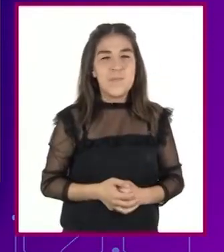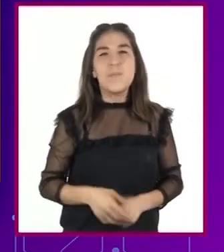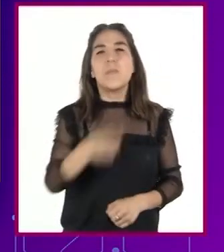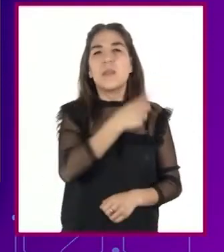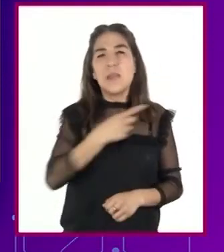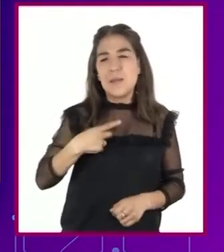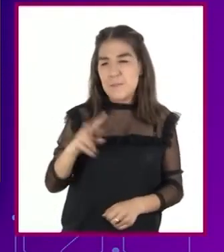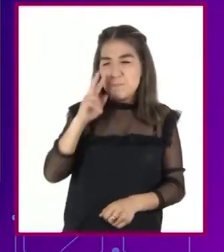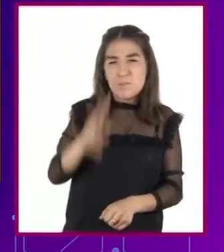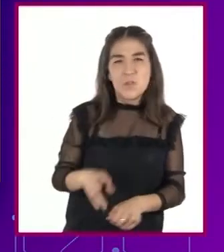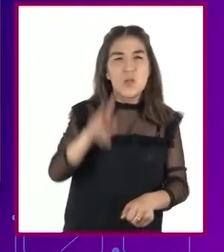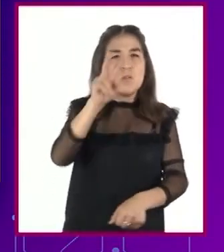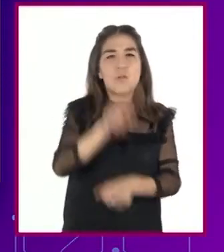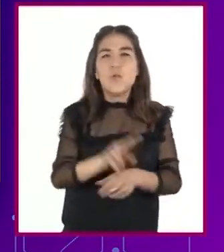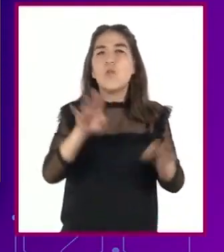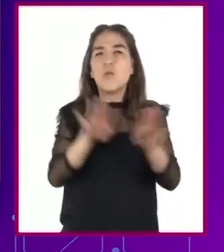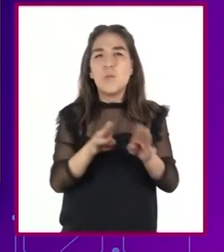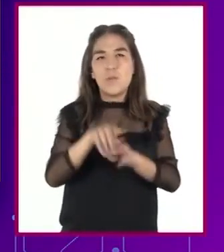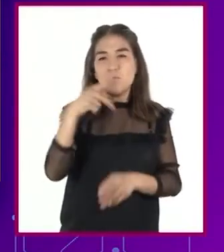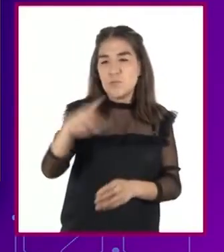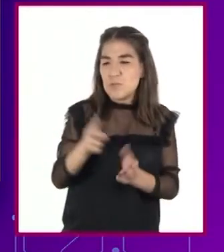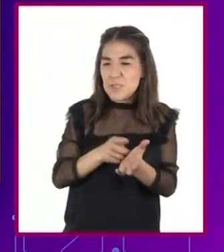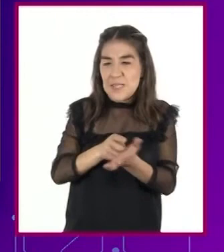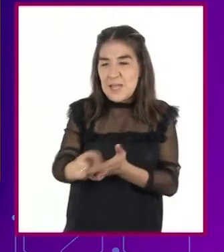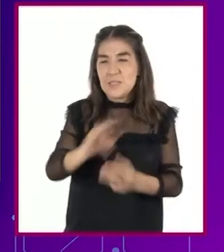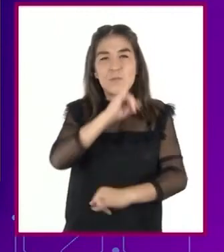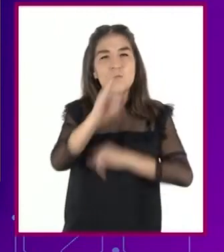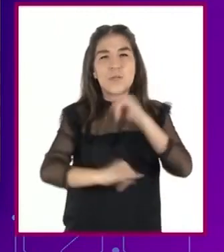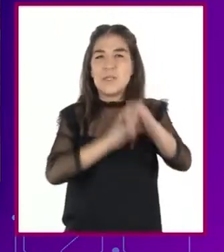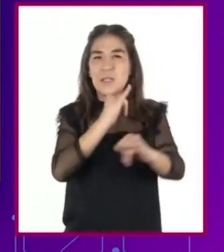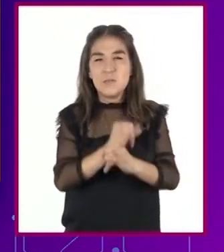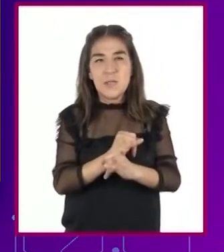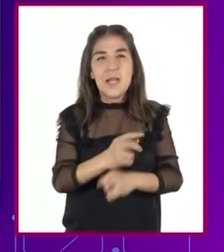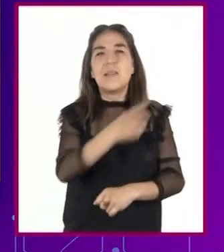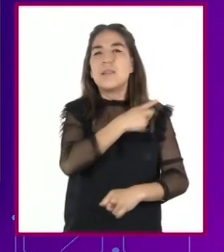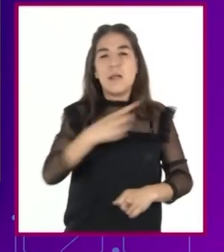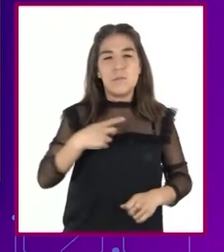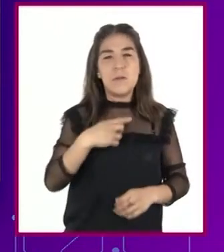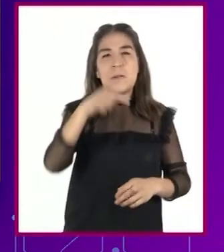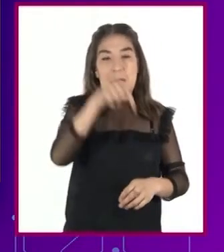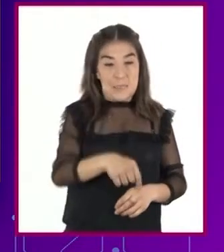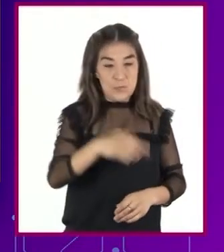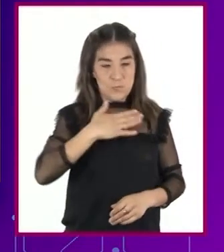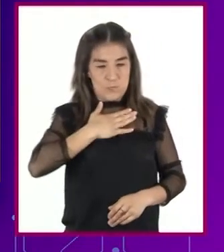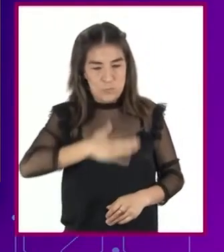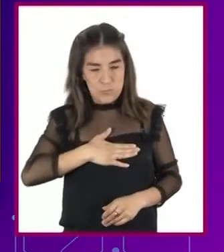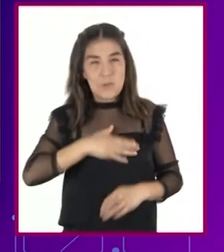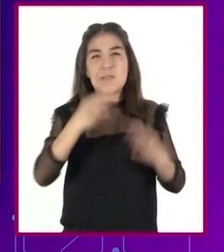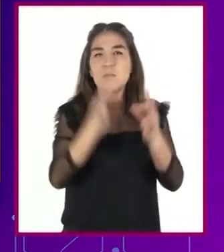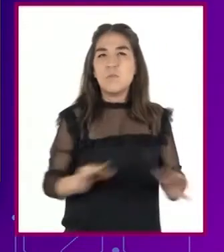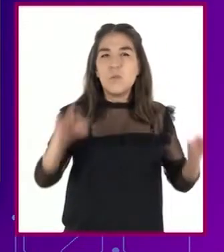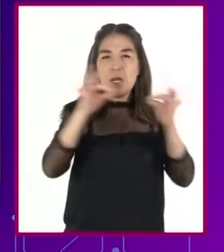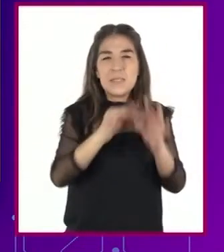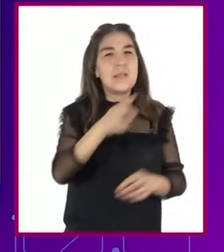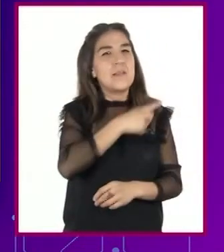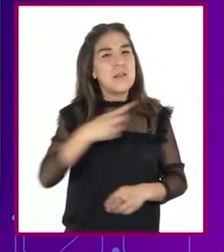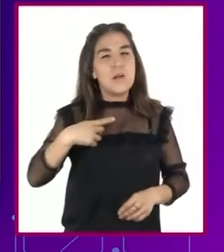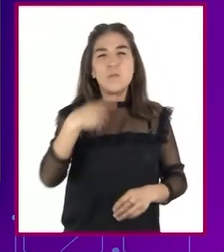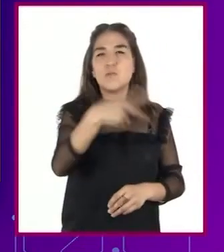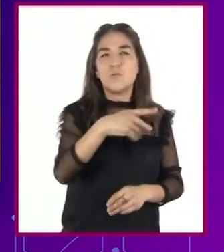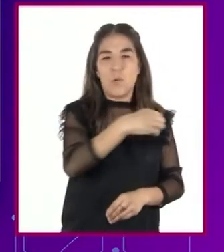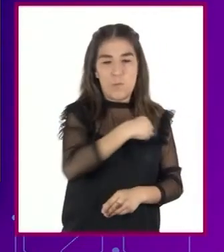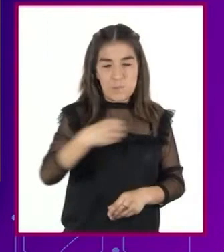observar rigurosamente el derecho internacional, hacer que reine la justicia y respetar todas las obligaciones de